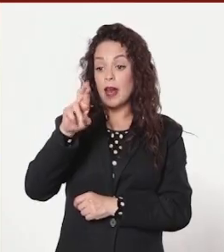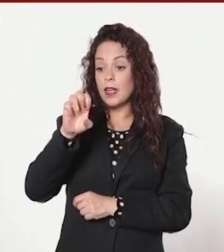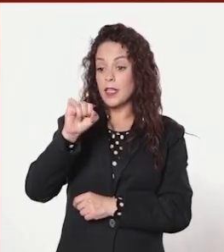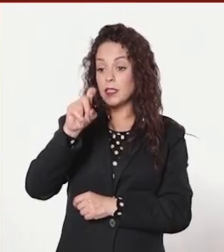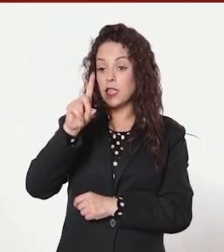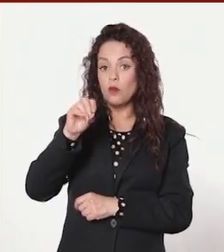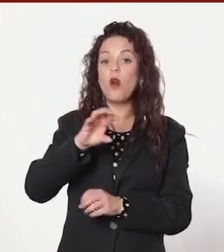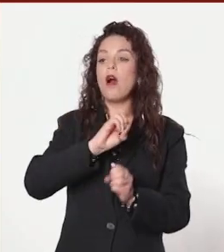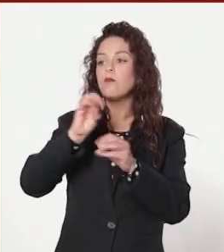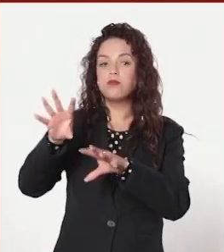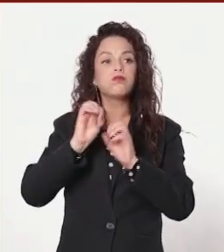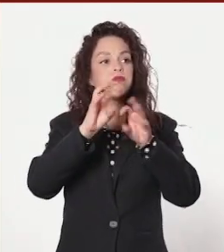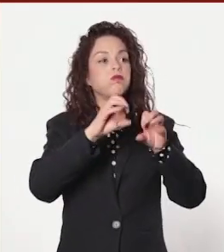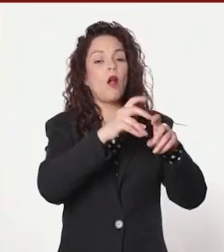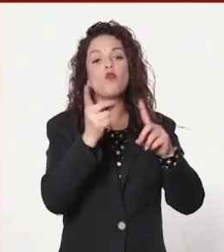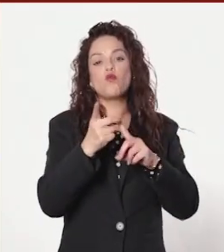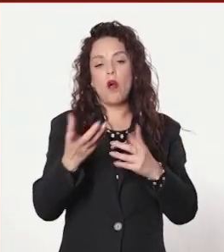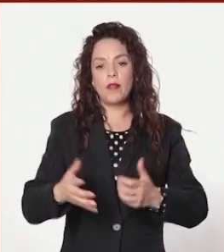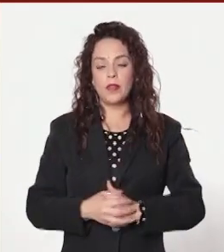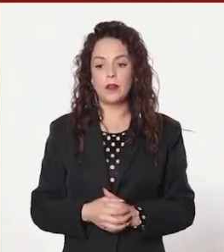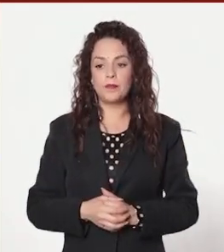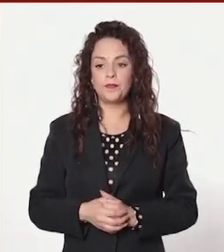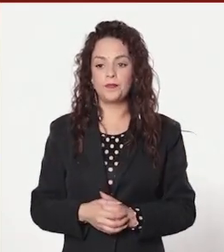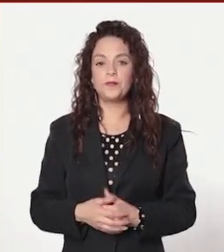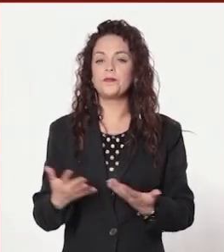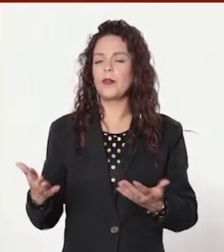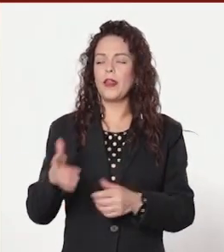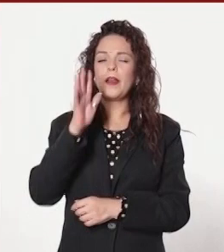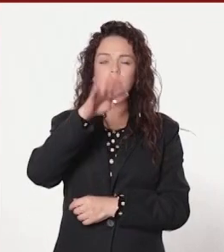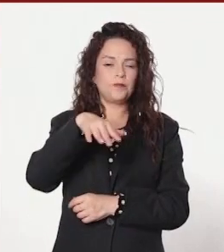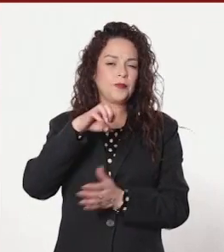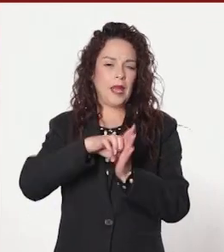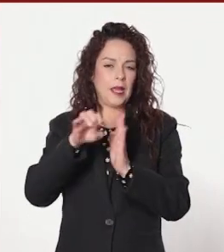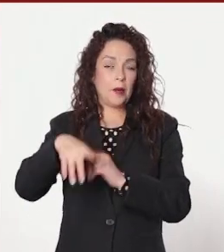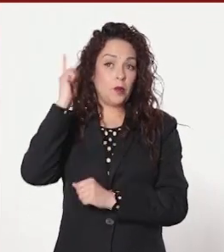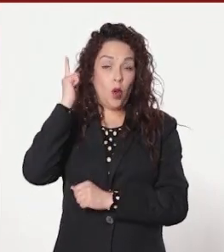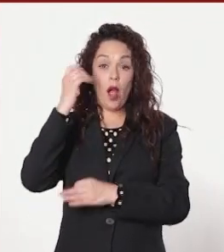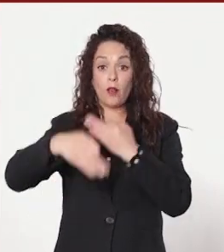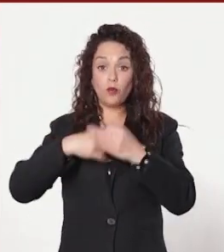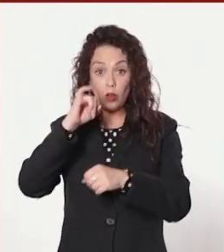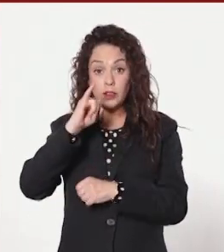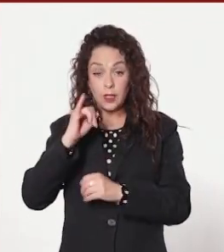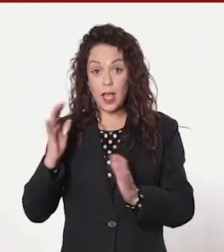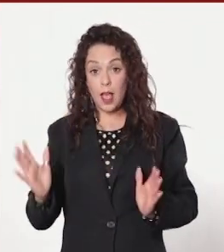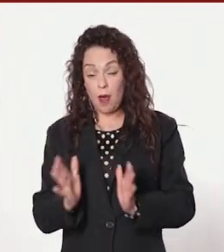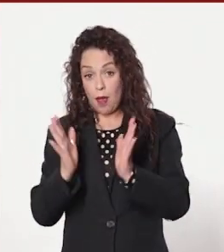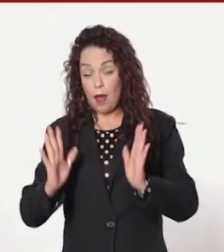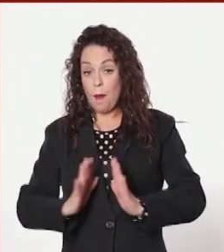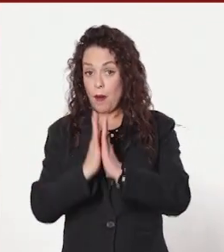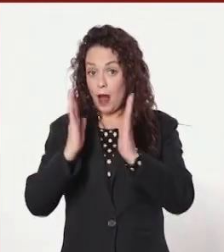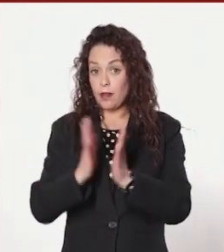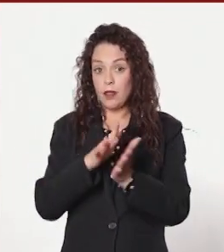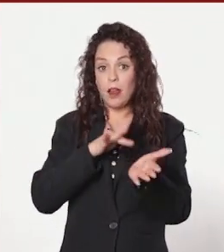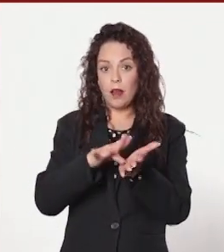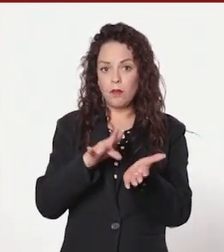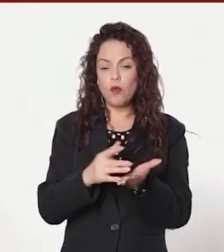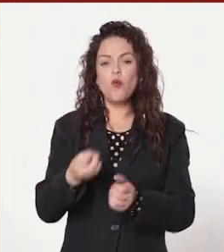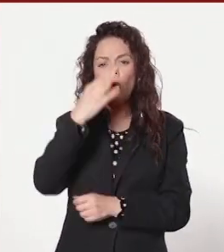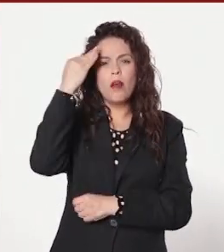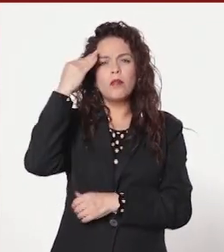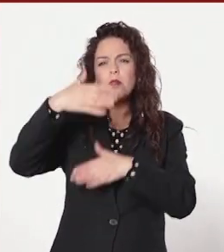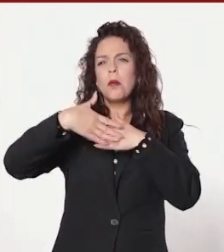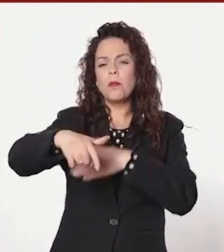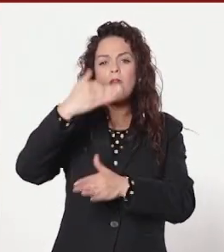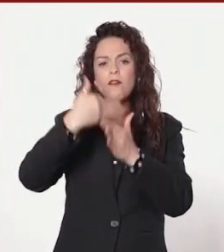y asumiendo que todos contribuyéramos con nuestra parte, ¿cuánto tiempo nos tardaríamos en llegar a un punto de equilibrio en la economía circular